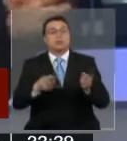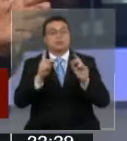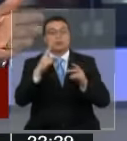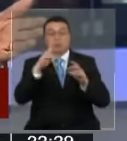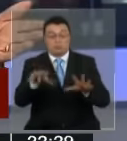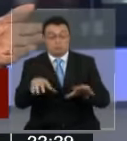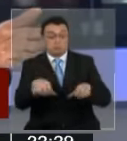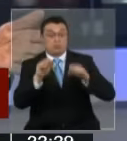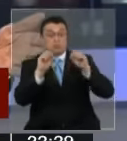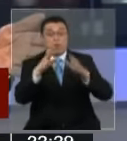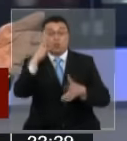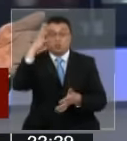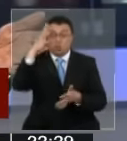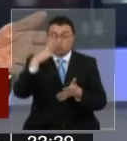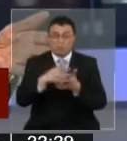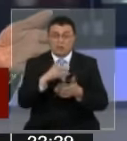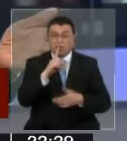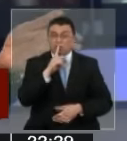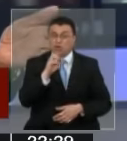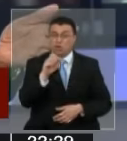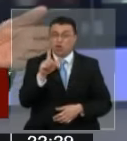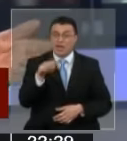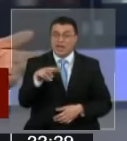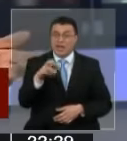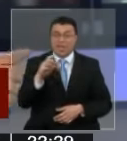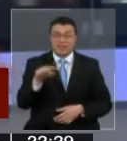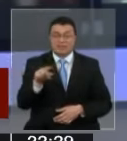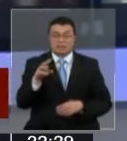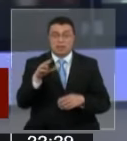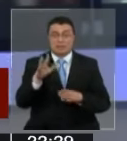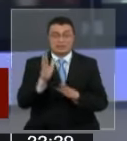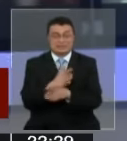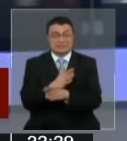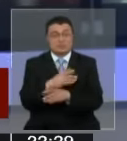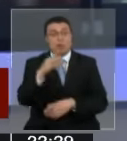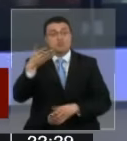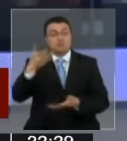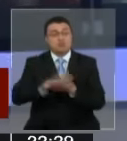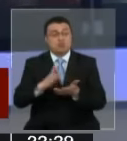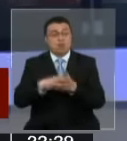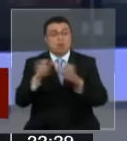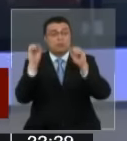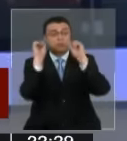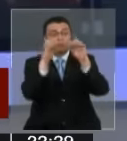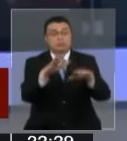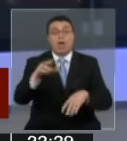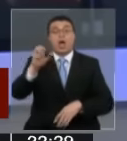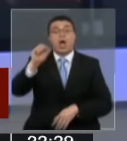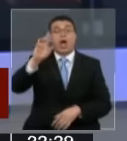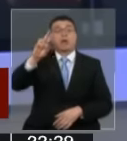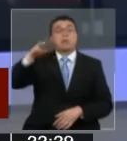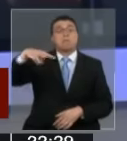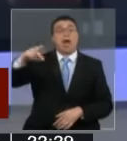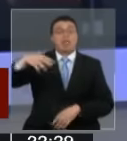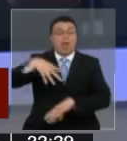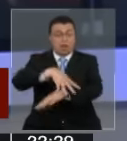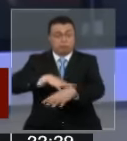sus 4.000 toneladas de salmones muertos al mar la dio la Armada. ¿Con qué